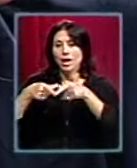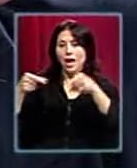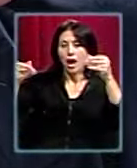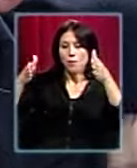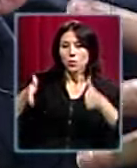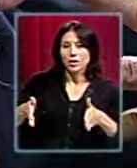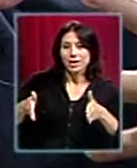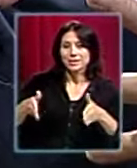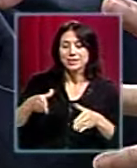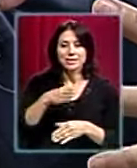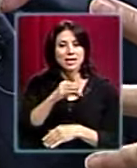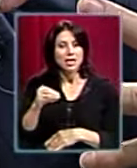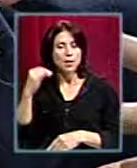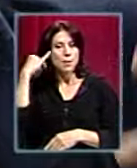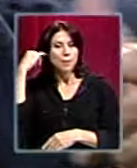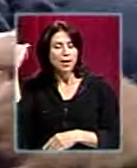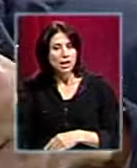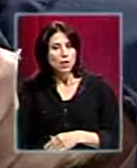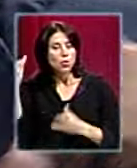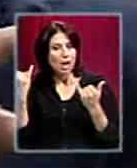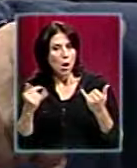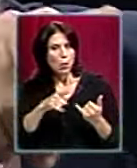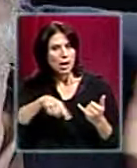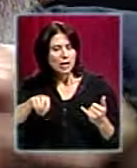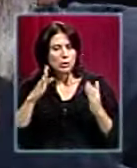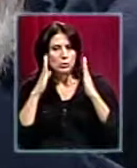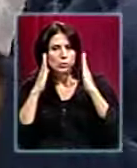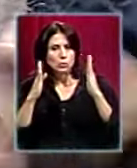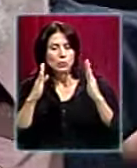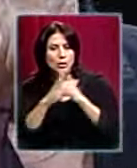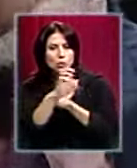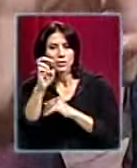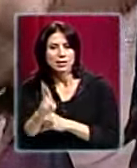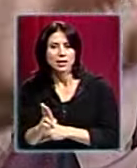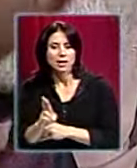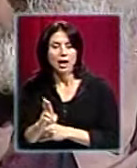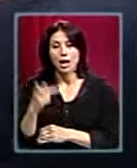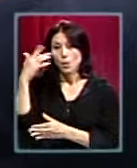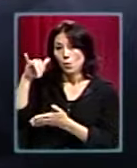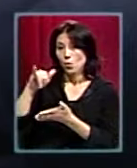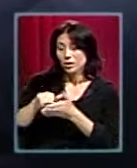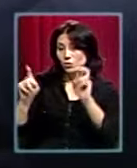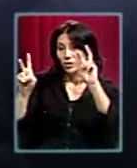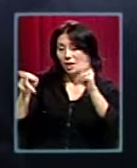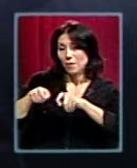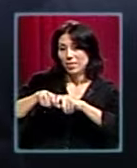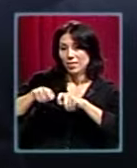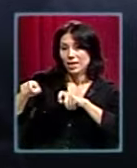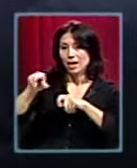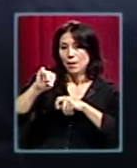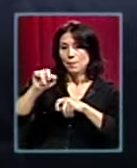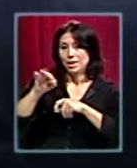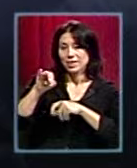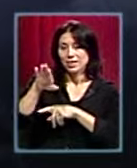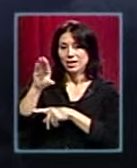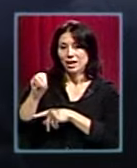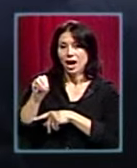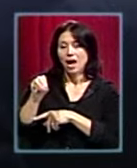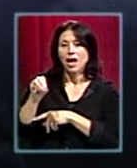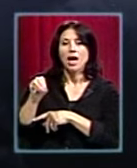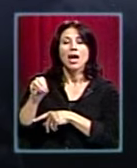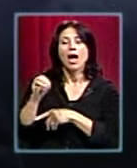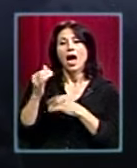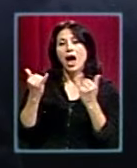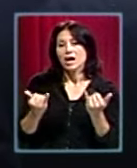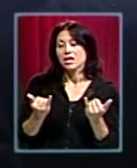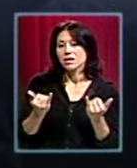me imagino que hay una atención, y por eso este tema de la métrica que usted mencionaba con mucha claridad. Aquí no se trata de